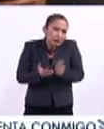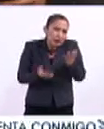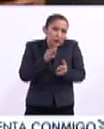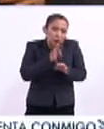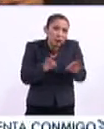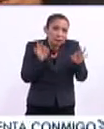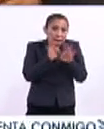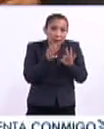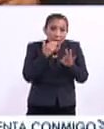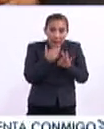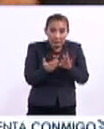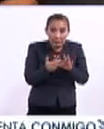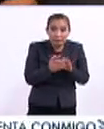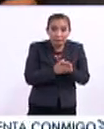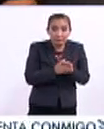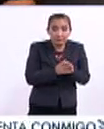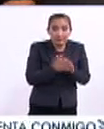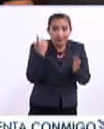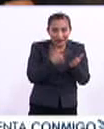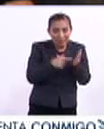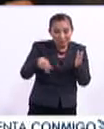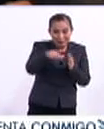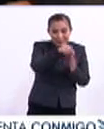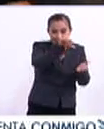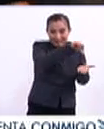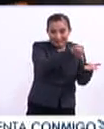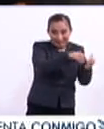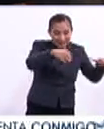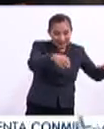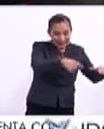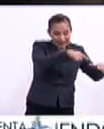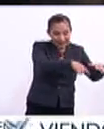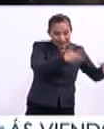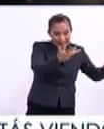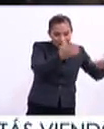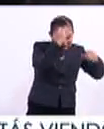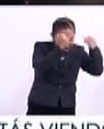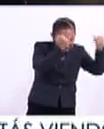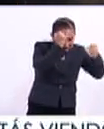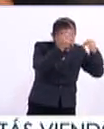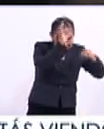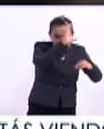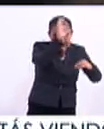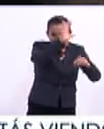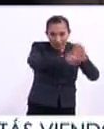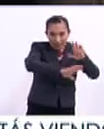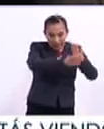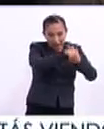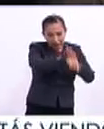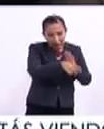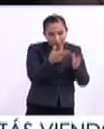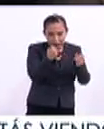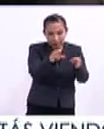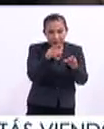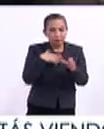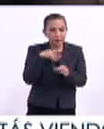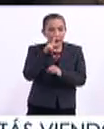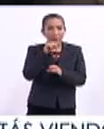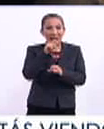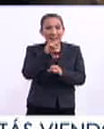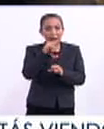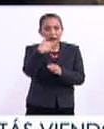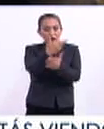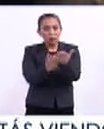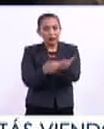termina de hacer bien aquí en México, que dentro de los mismos centros de producción de ciencia básica, pues sí tengan su oficina de patentes y sí tengan